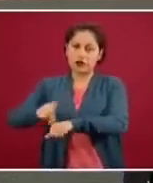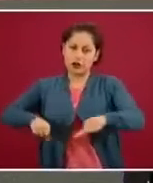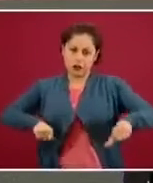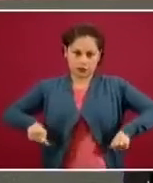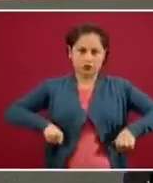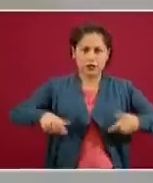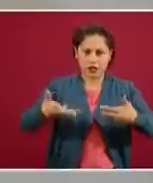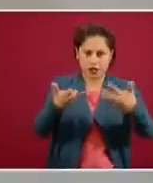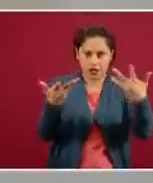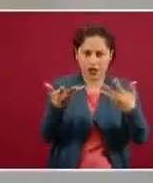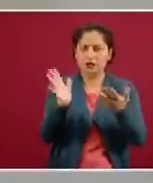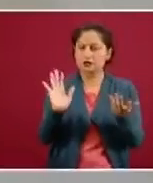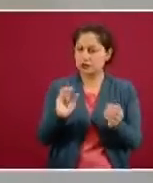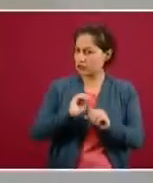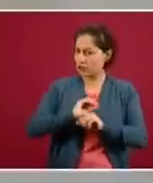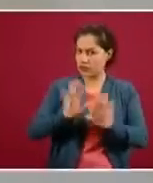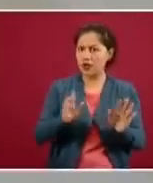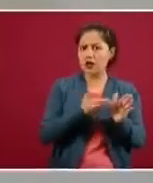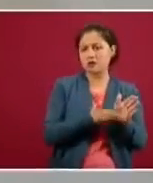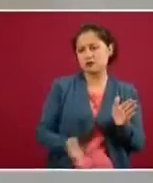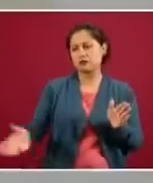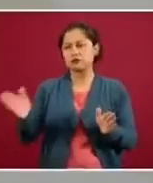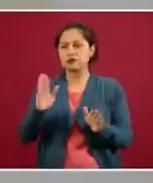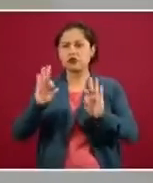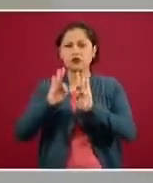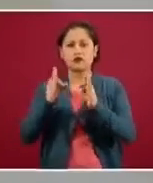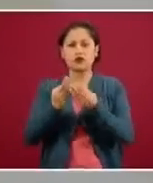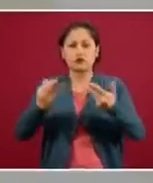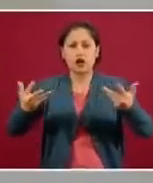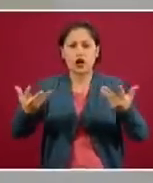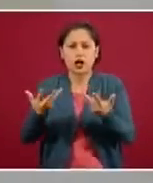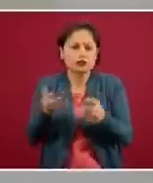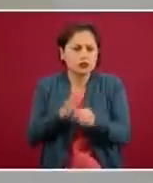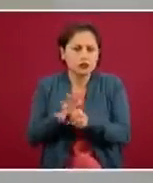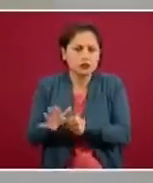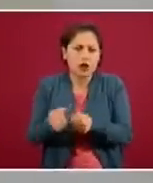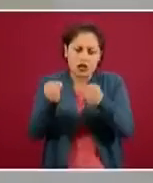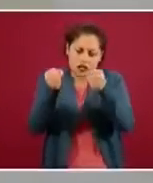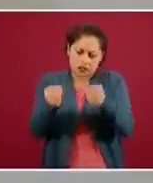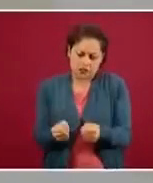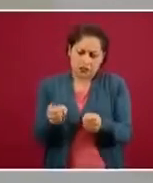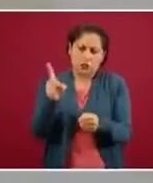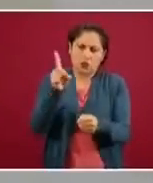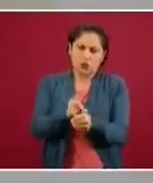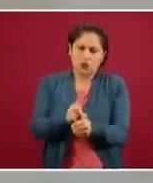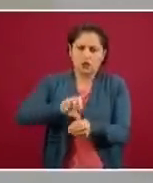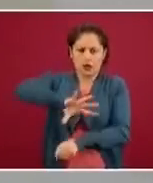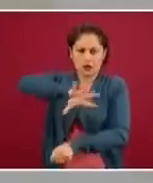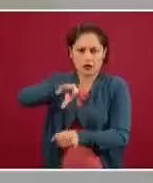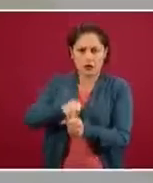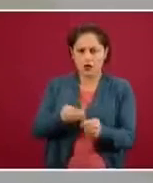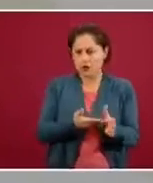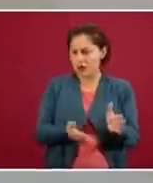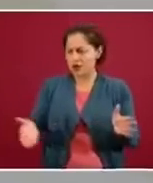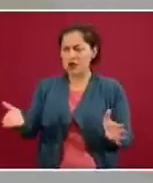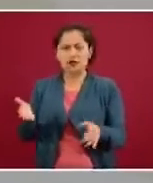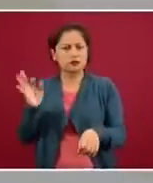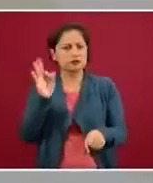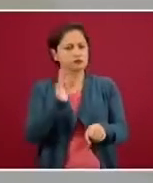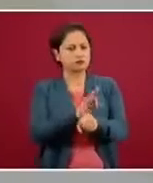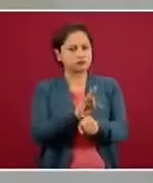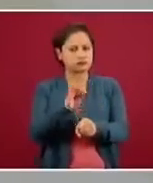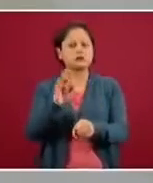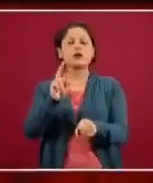hay un componente de la estrategia que es la seguridad del conjunto del operativo, que incluye las instalaciones,